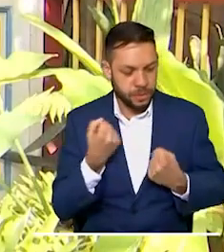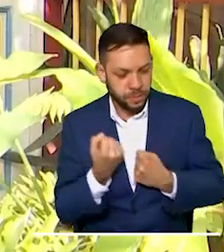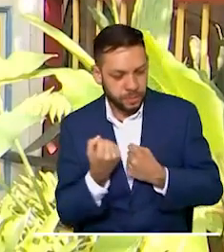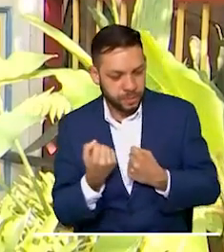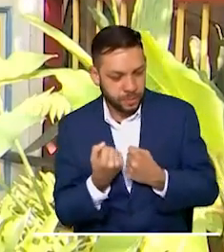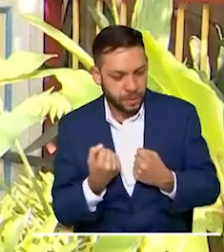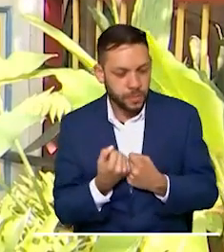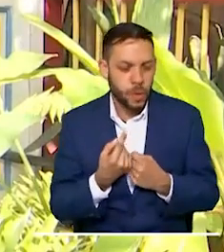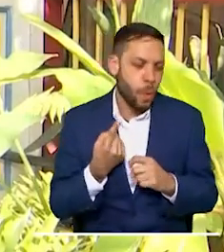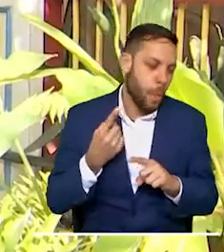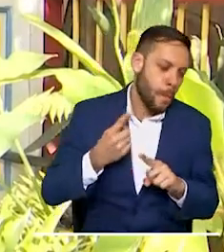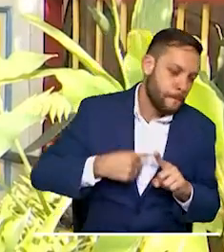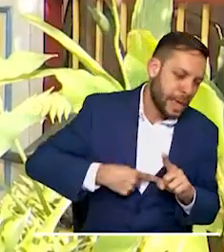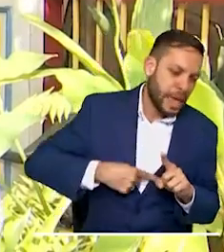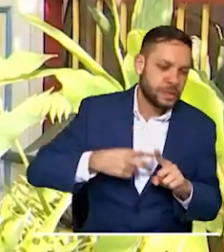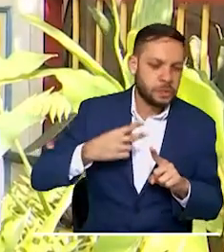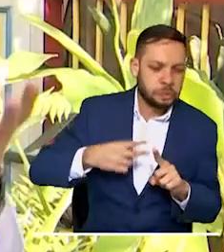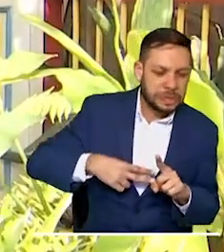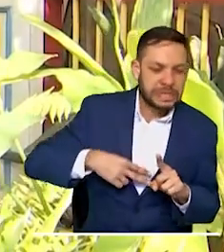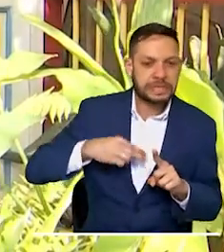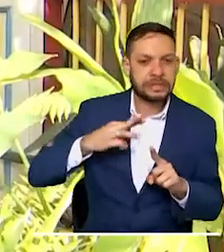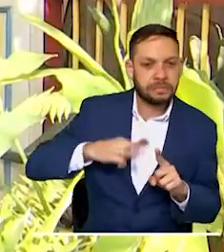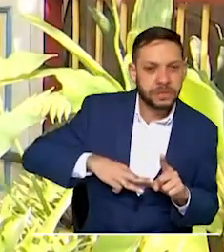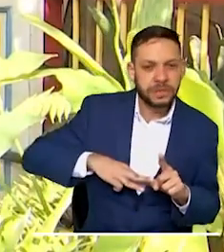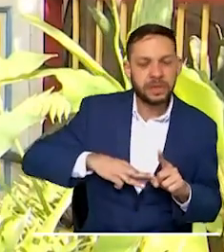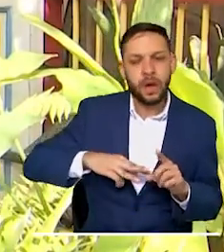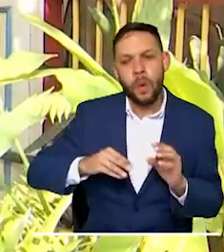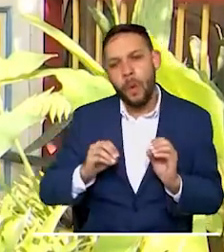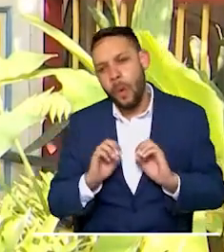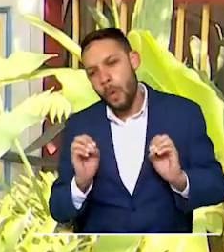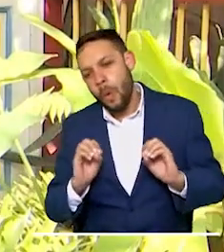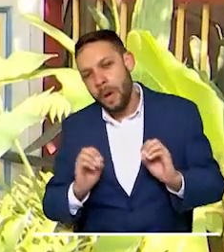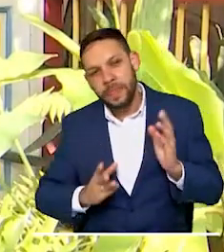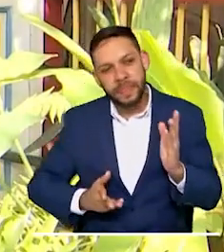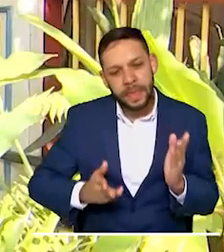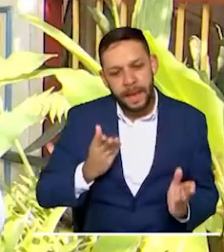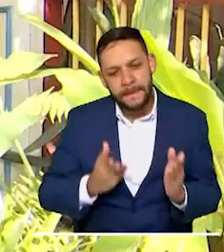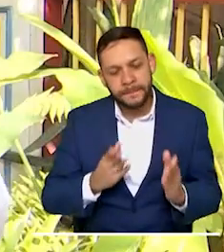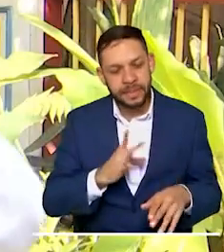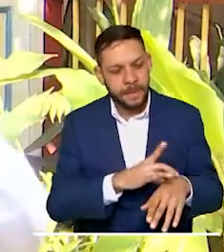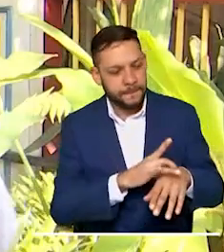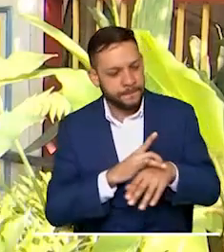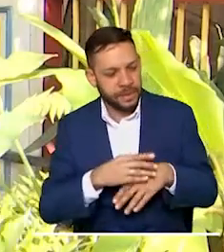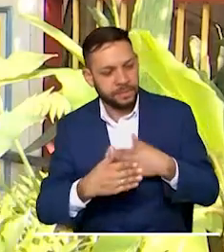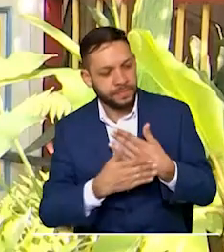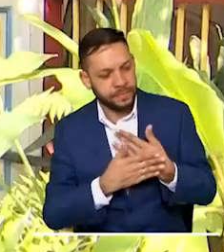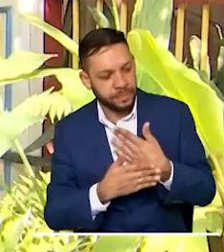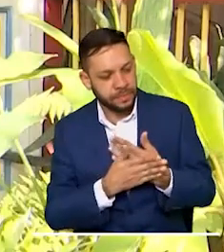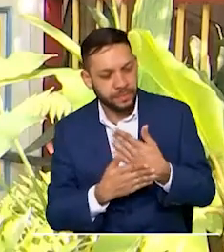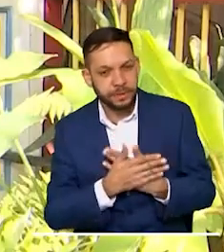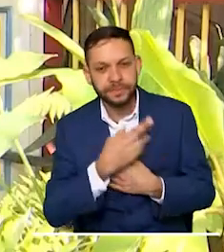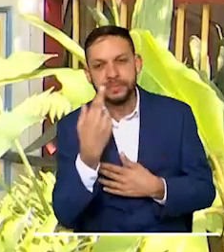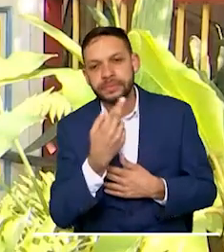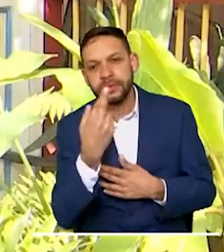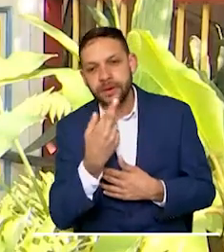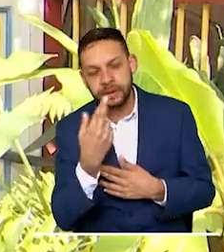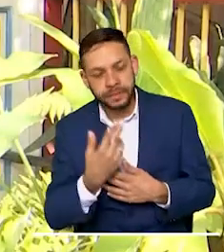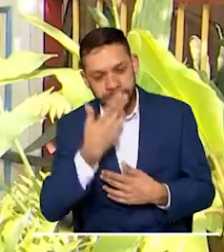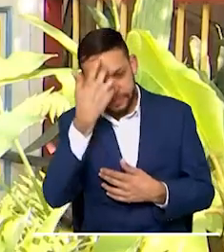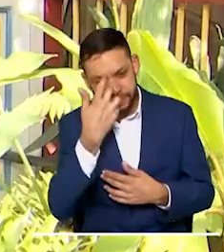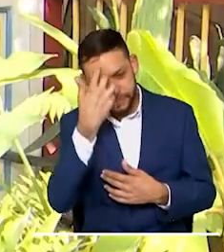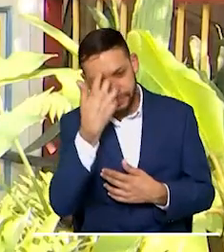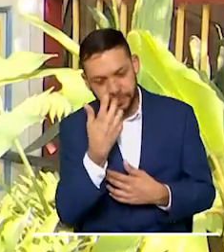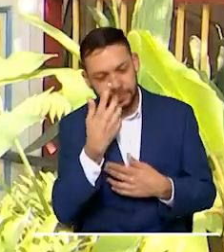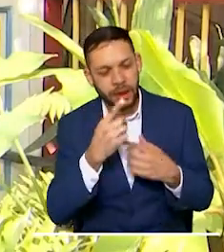un mes o 3 meses o 6 meses, dependiendo cuando el médico lo indique, repetir muchos de estos